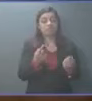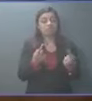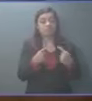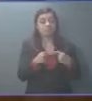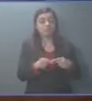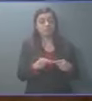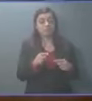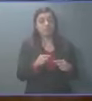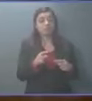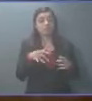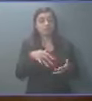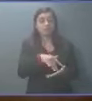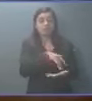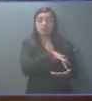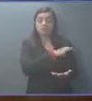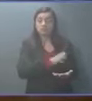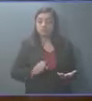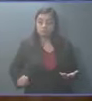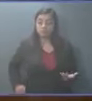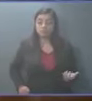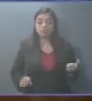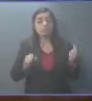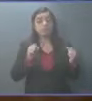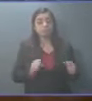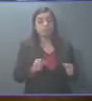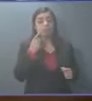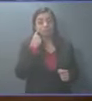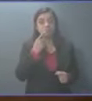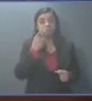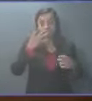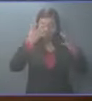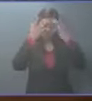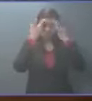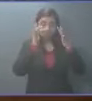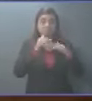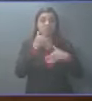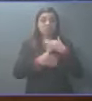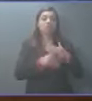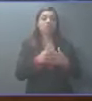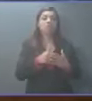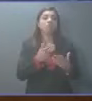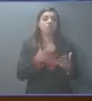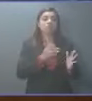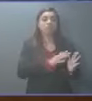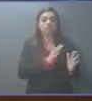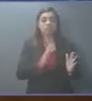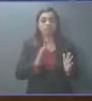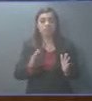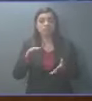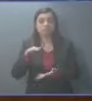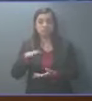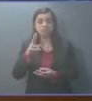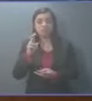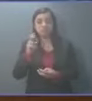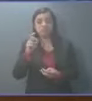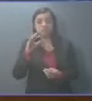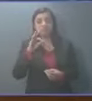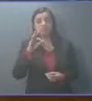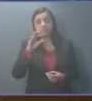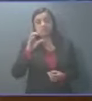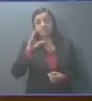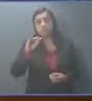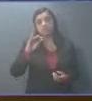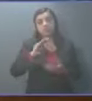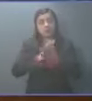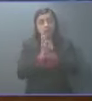cuándo los salvadoreños pueden ver esa obra finalizada de la tercera fase de CIFCO. Esa es mi